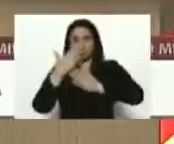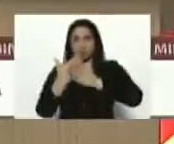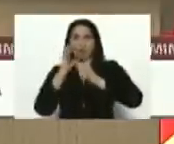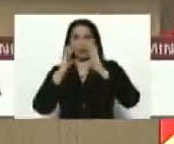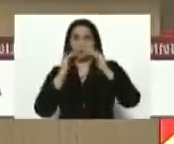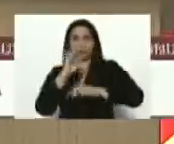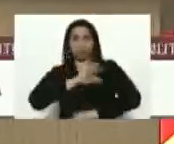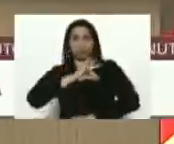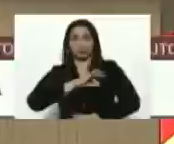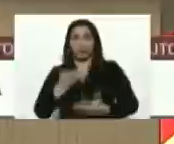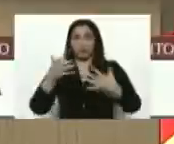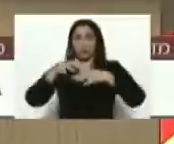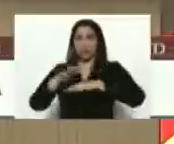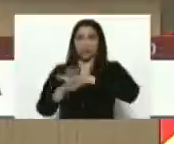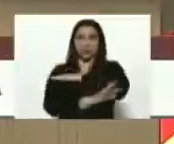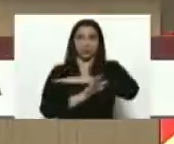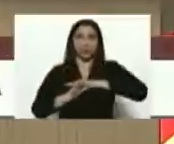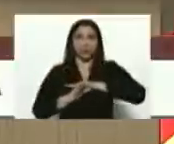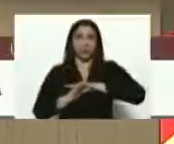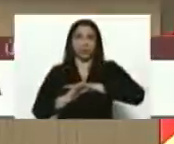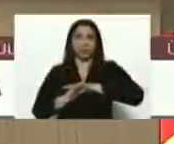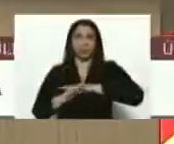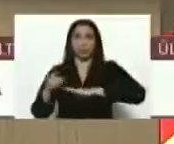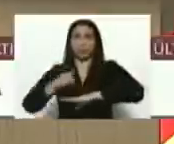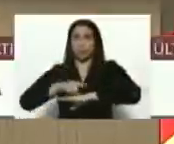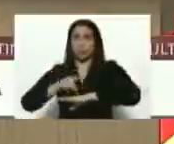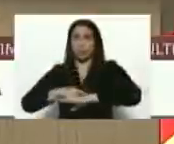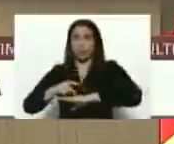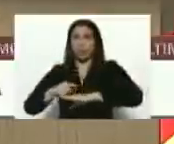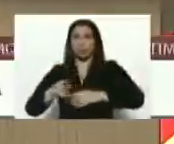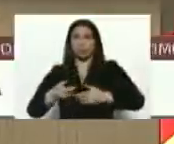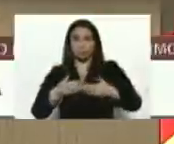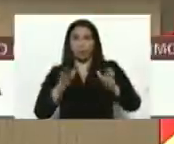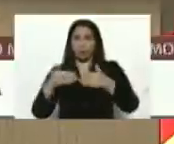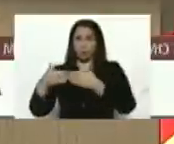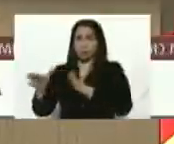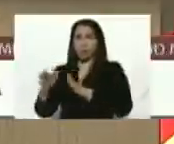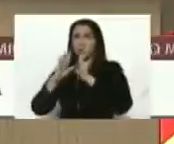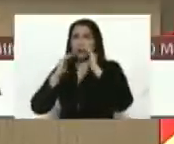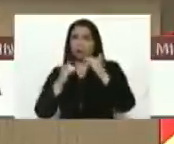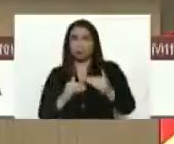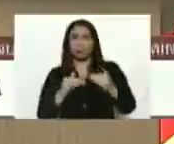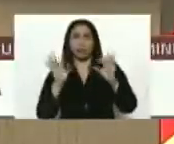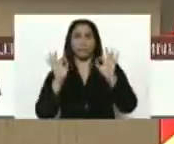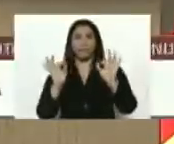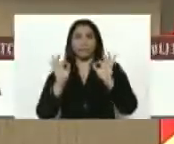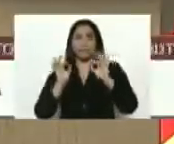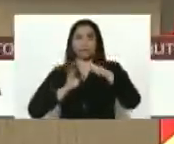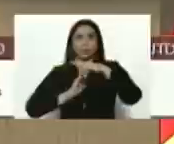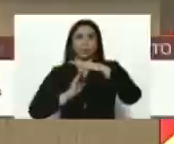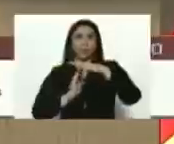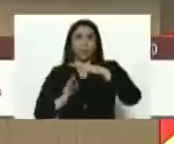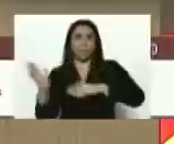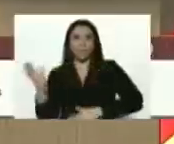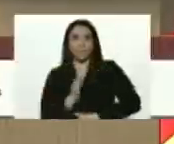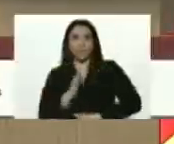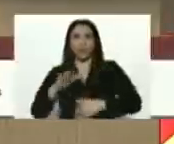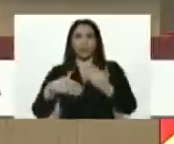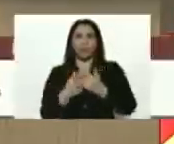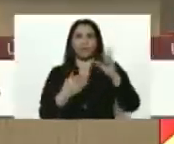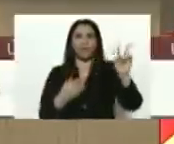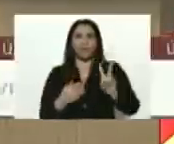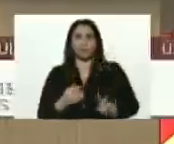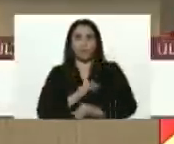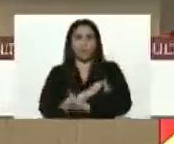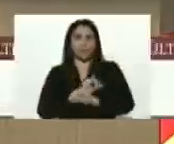desde el momento en que se instalaron estos puestos para la atención especial de los connacionales que están regresando, ya